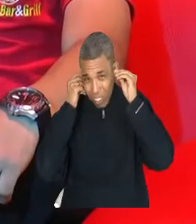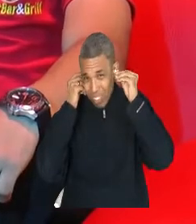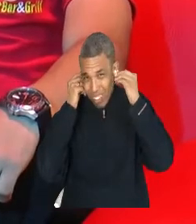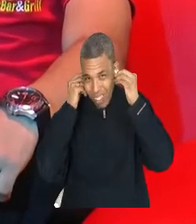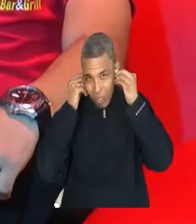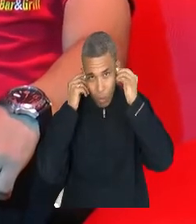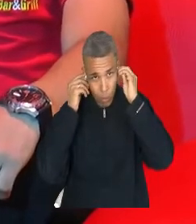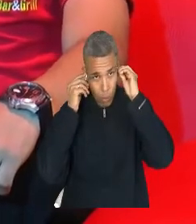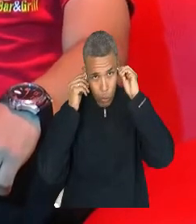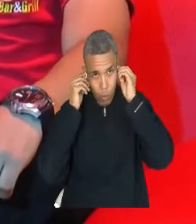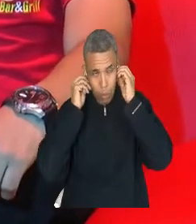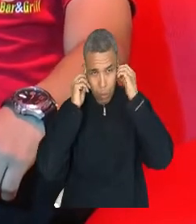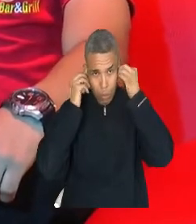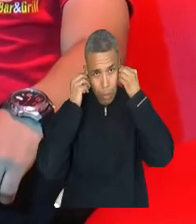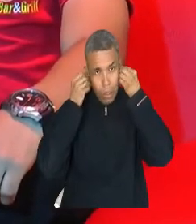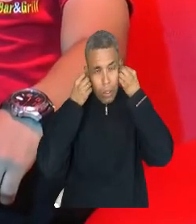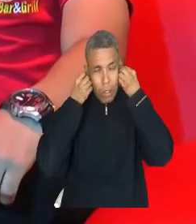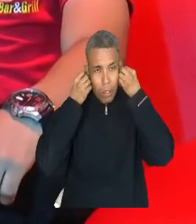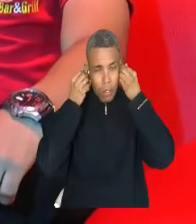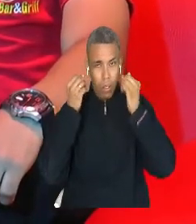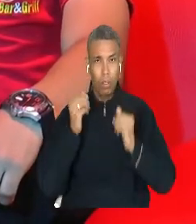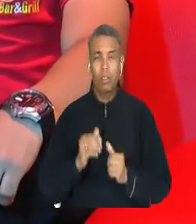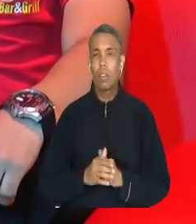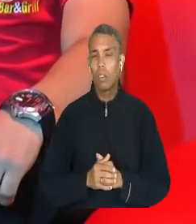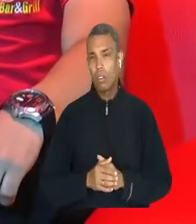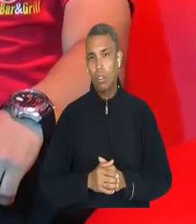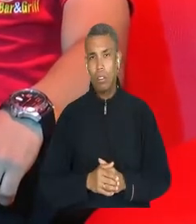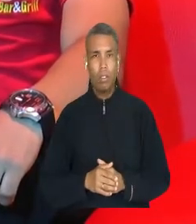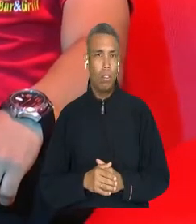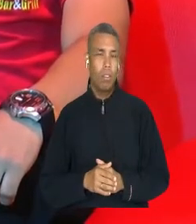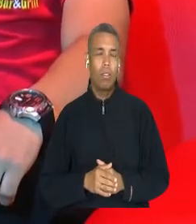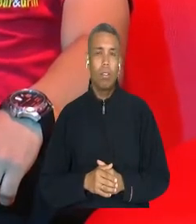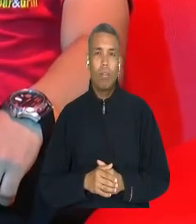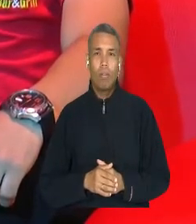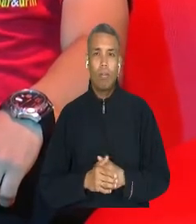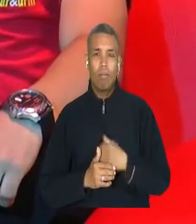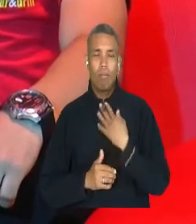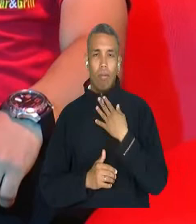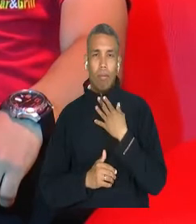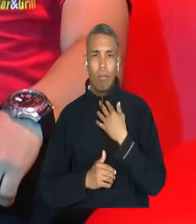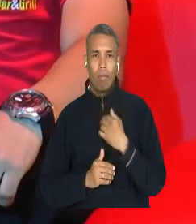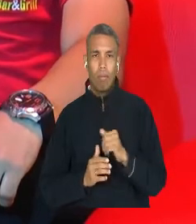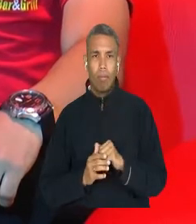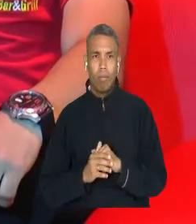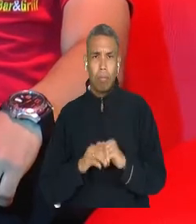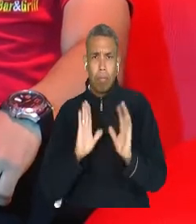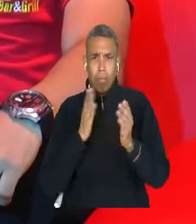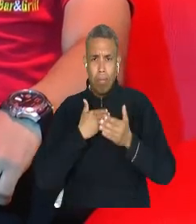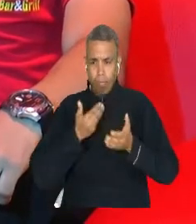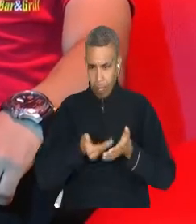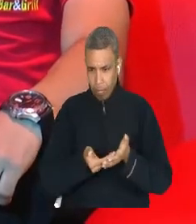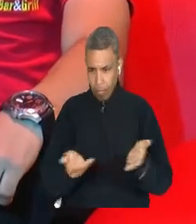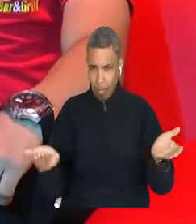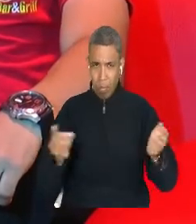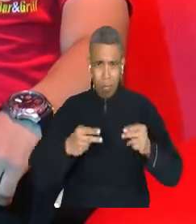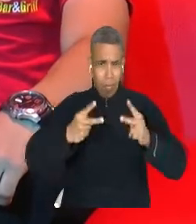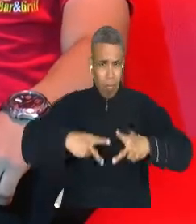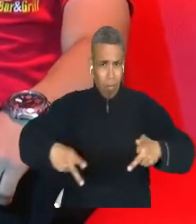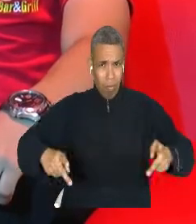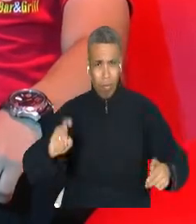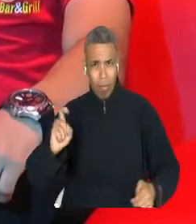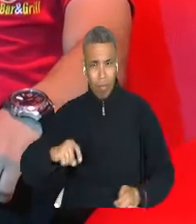clientes. Además, pues aquí en el bar tenemos de todo para ofrecerle a los clientes, más que